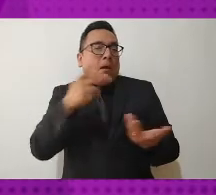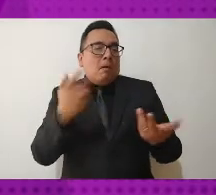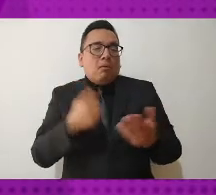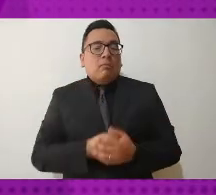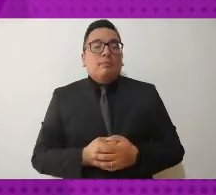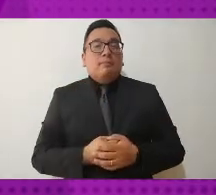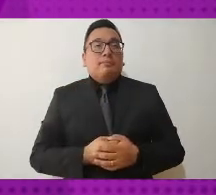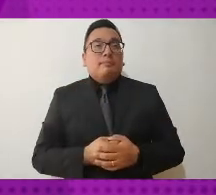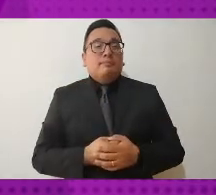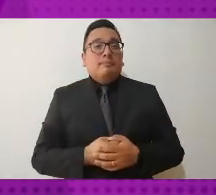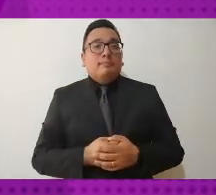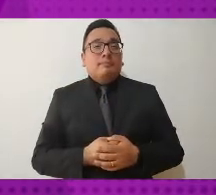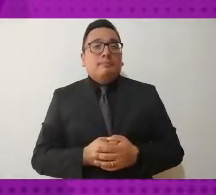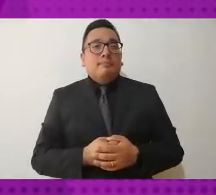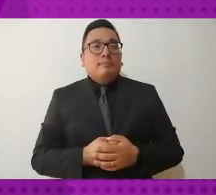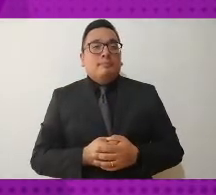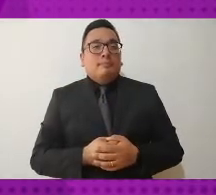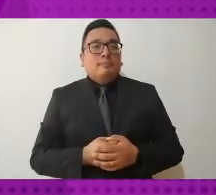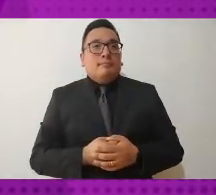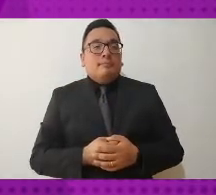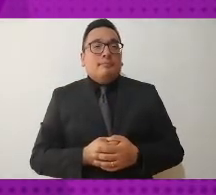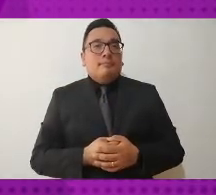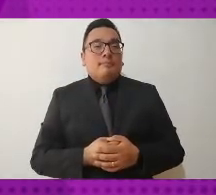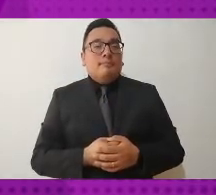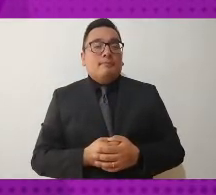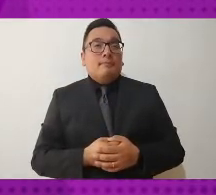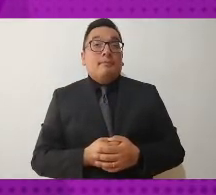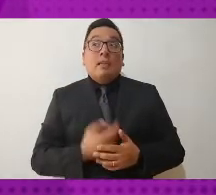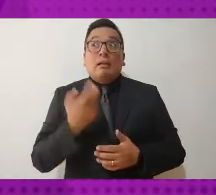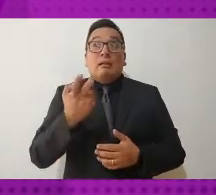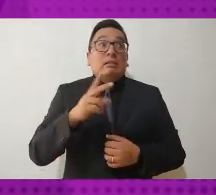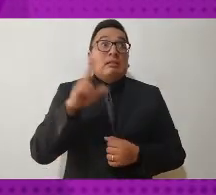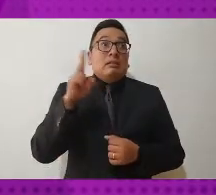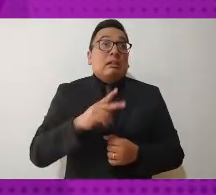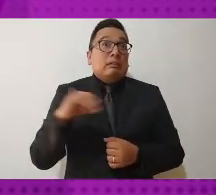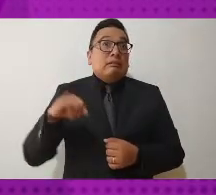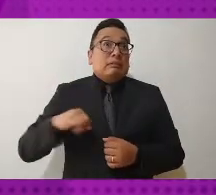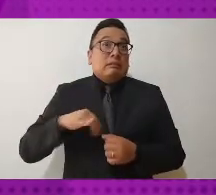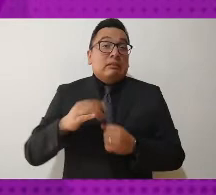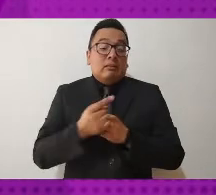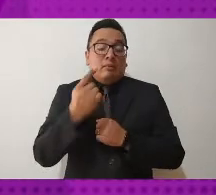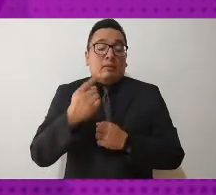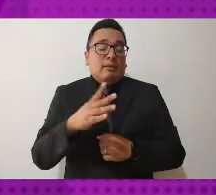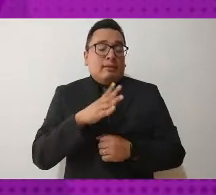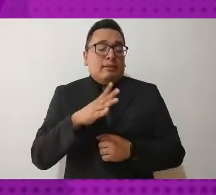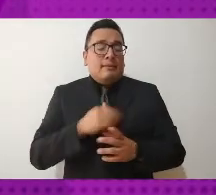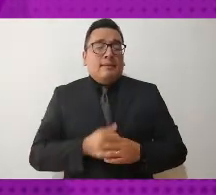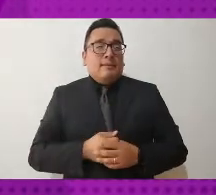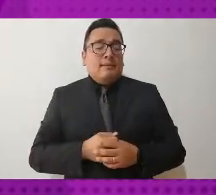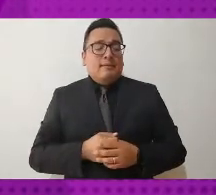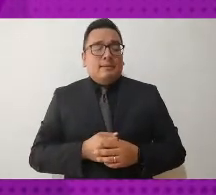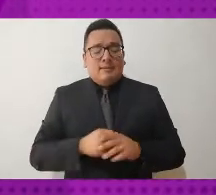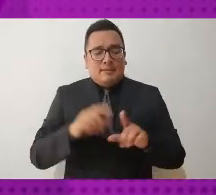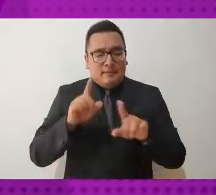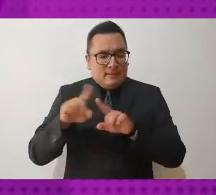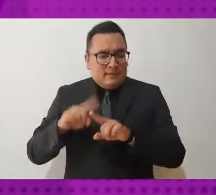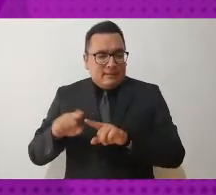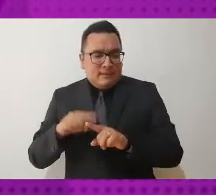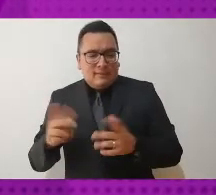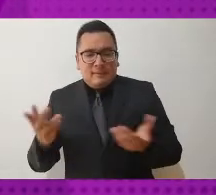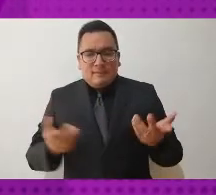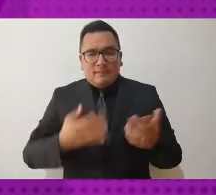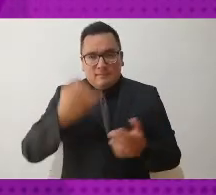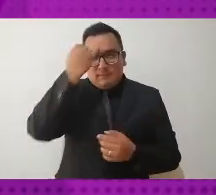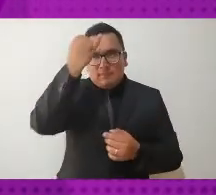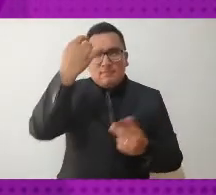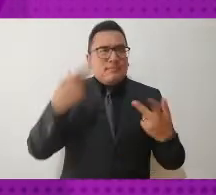y no no se ve justamente mencionas un caso interesante que tiene que ver con varias varias la intersección de